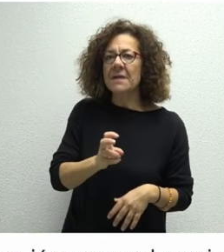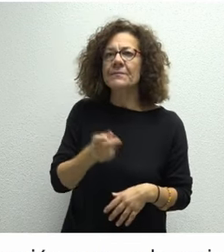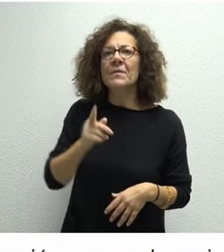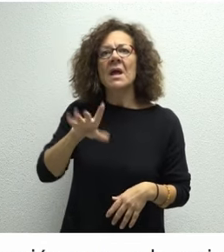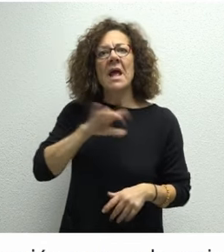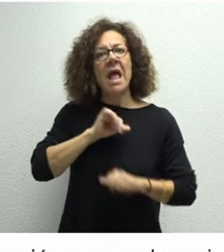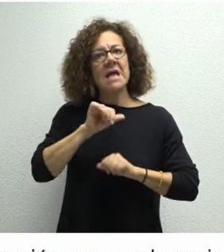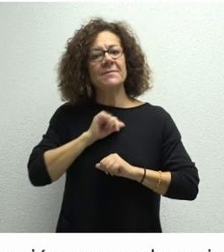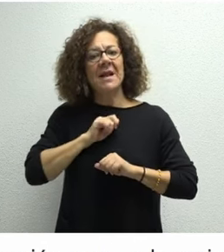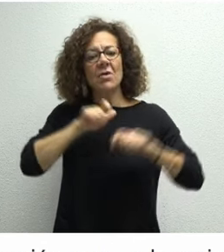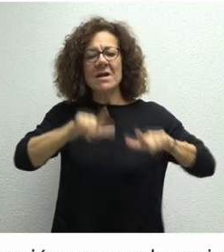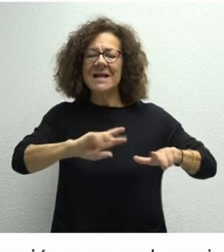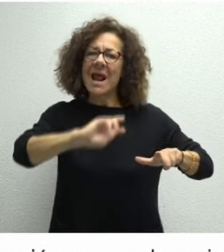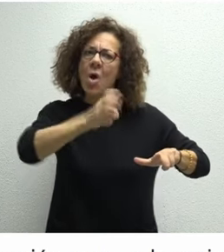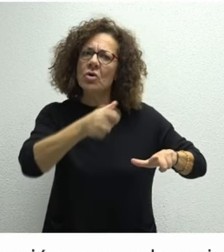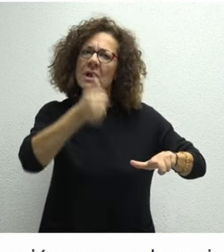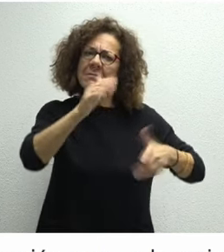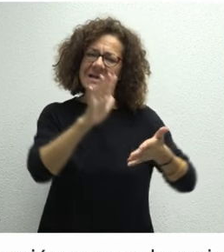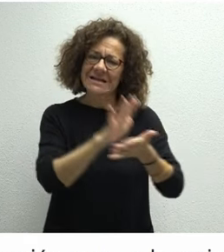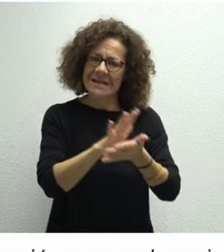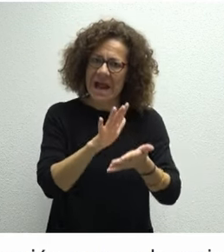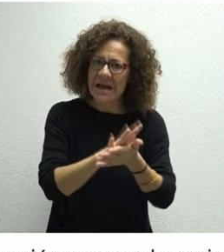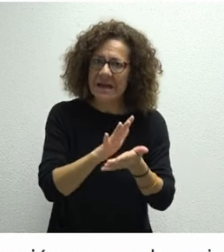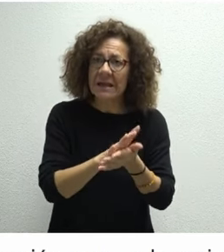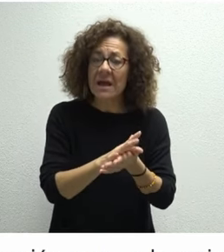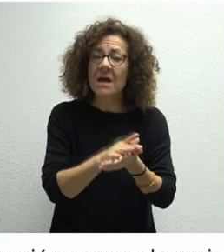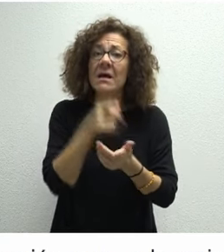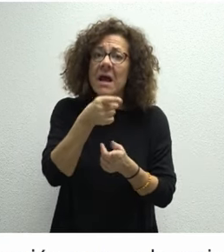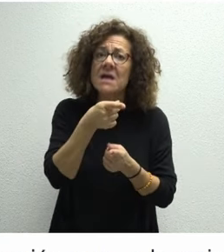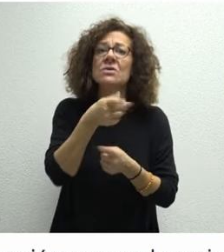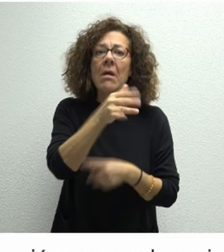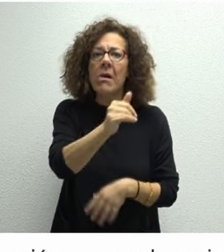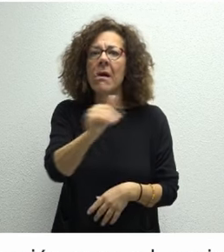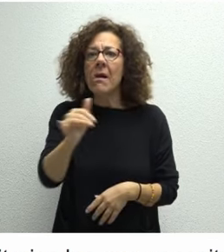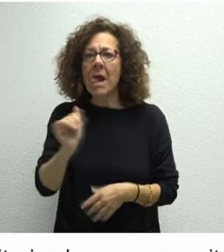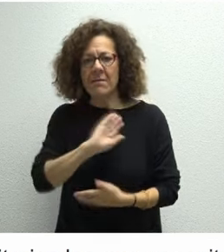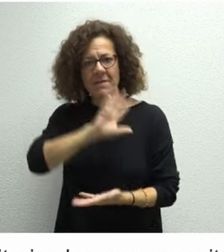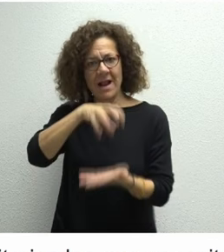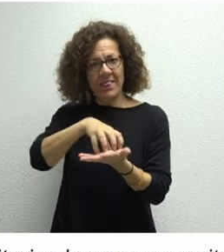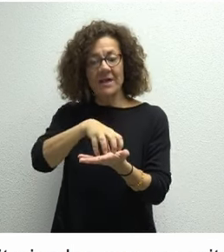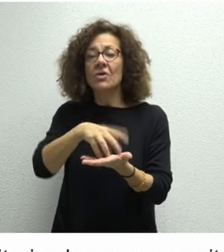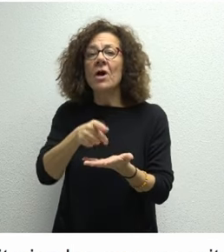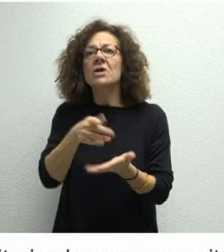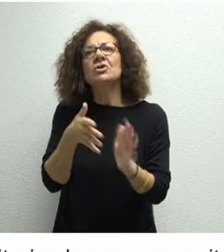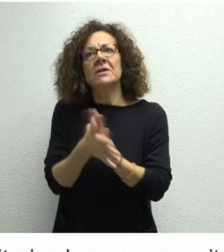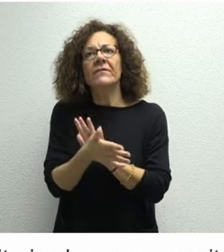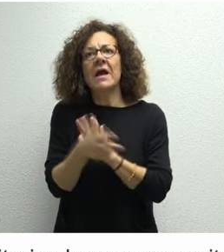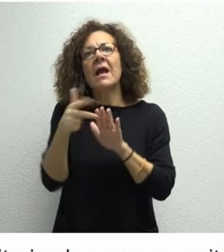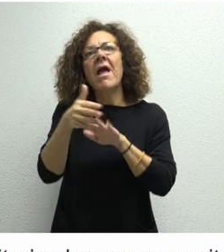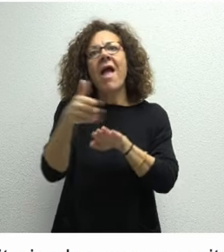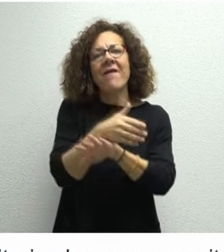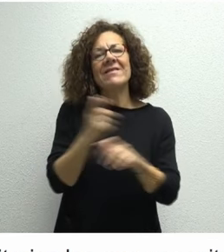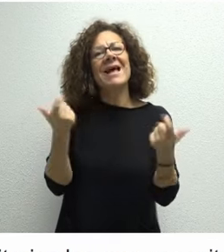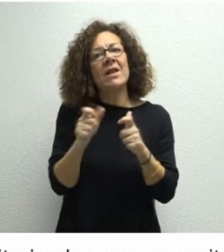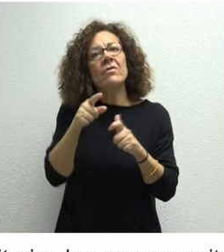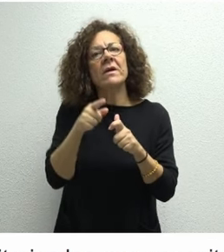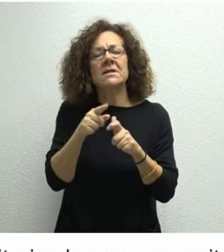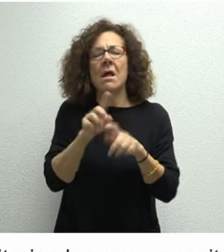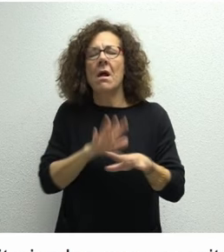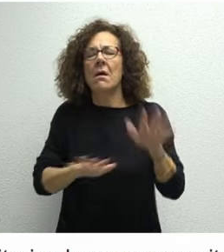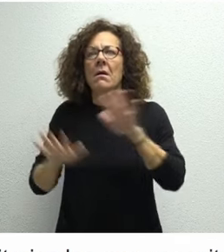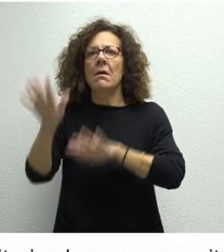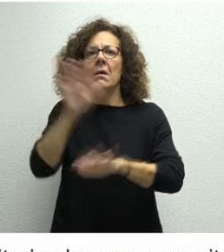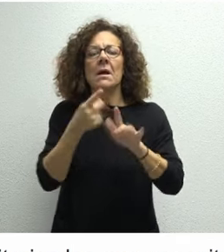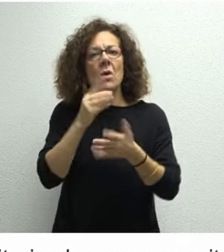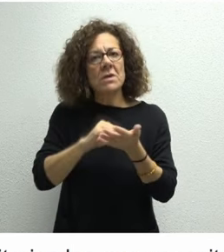poder esperar en otra sala más tranquila eh todo eso pues se hace desde el centro Lo cual evita reducir ese perigo no que es a